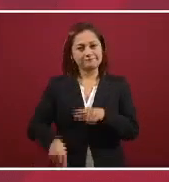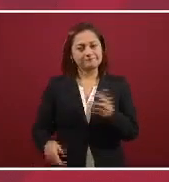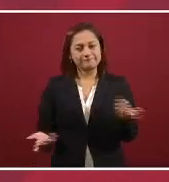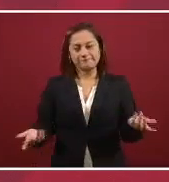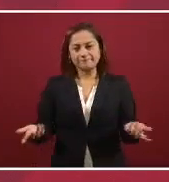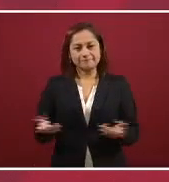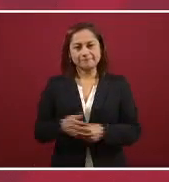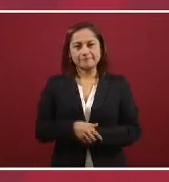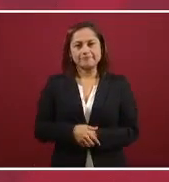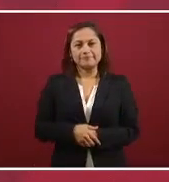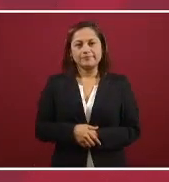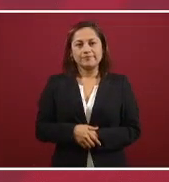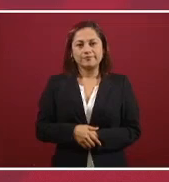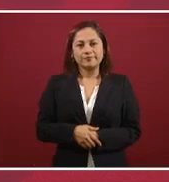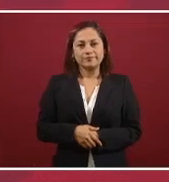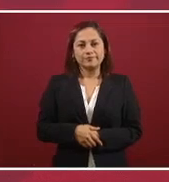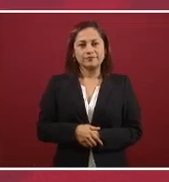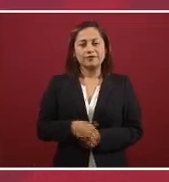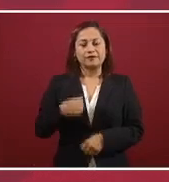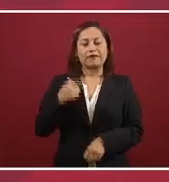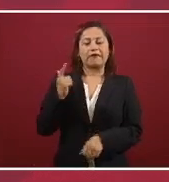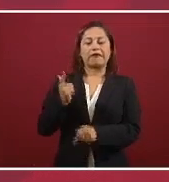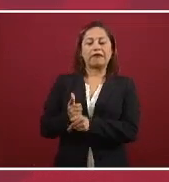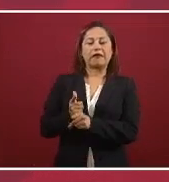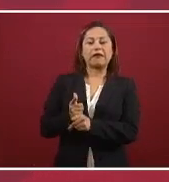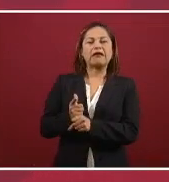Eso demuestra una incapacidad del Estado